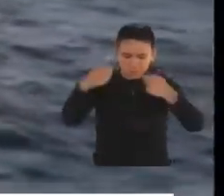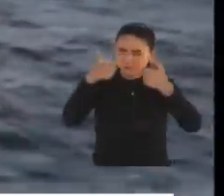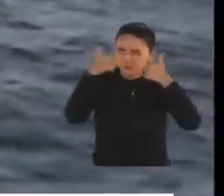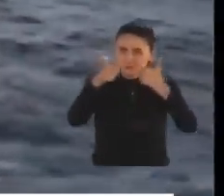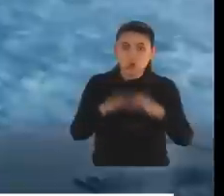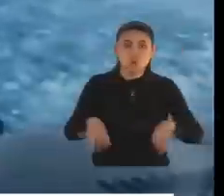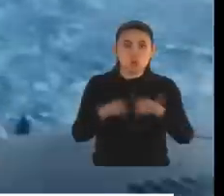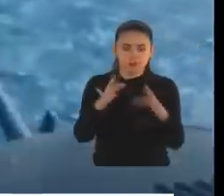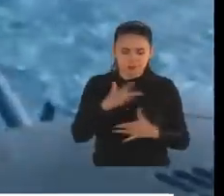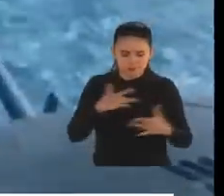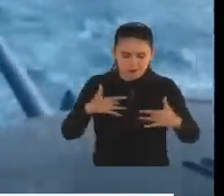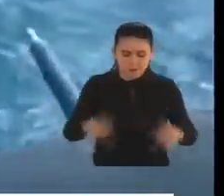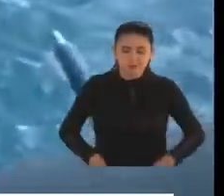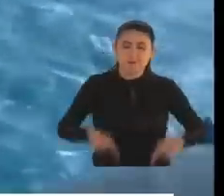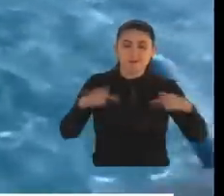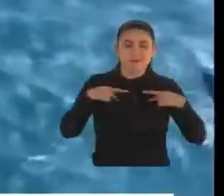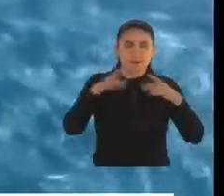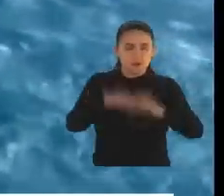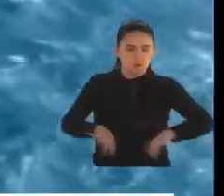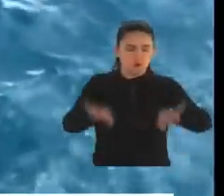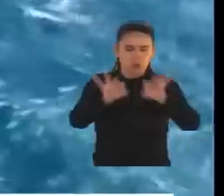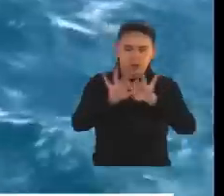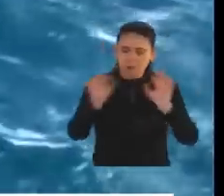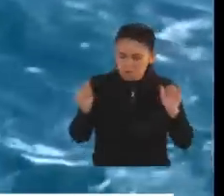salvaguardando la vida humana en el mar.